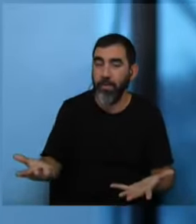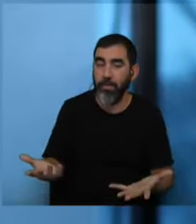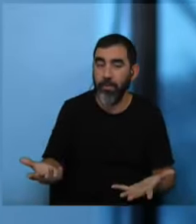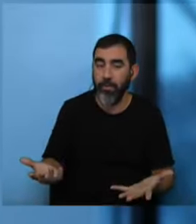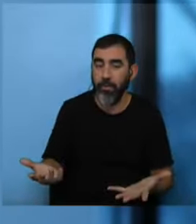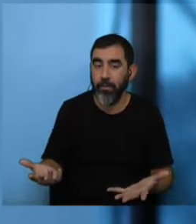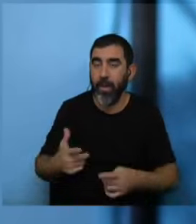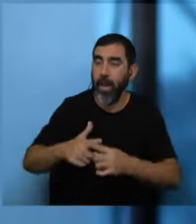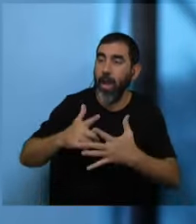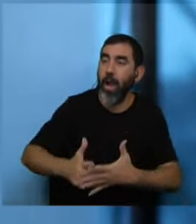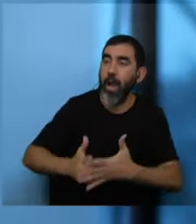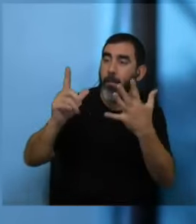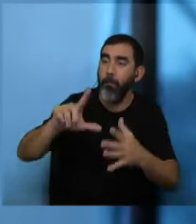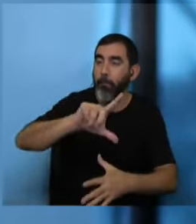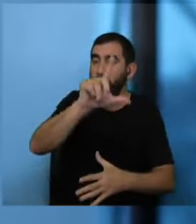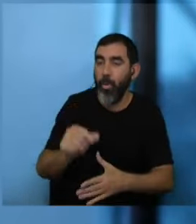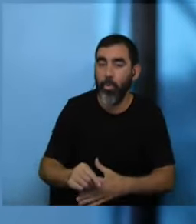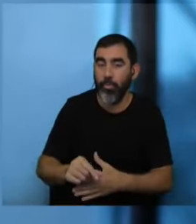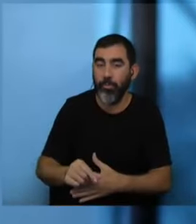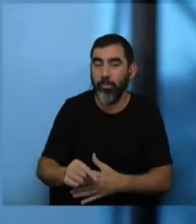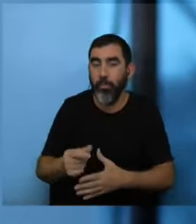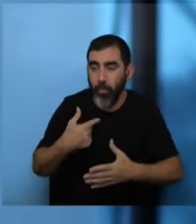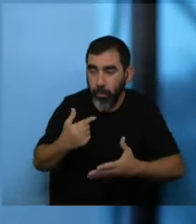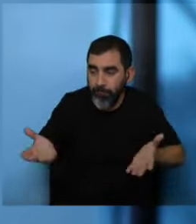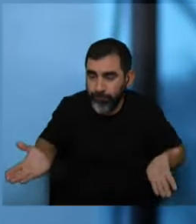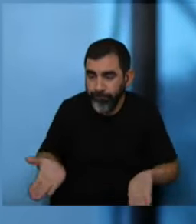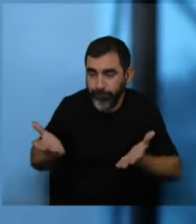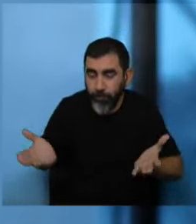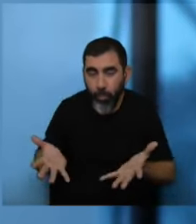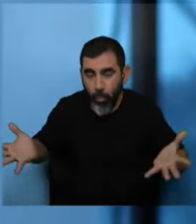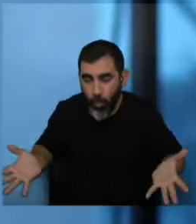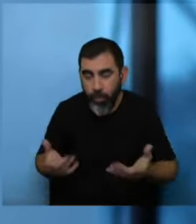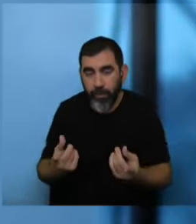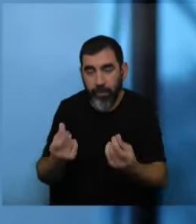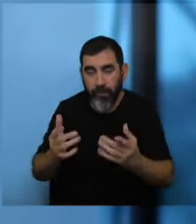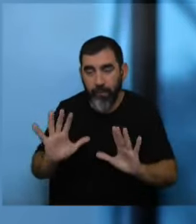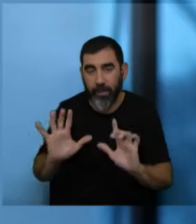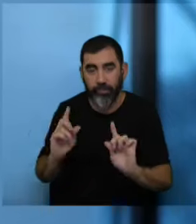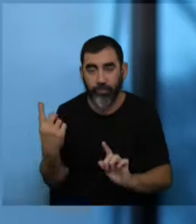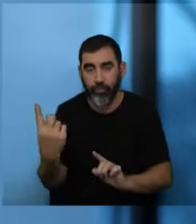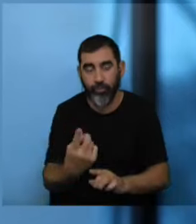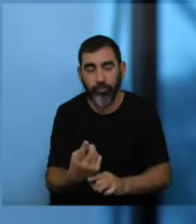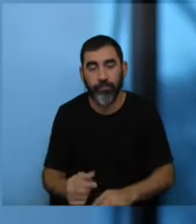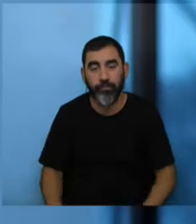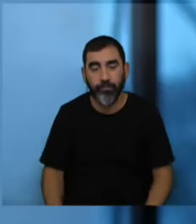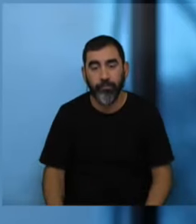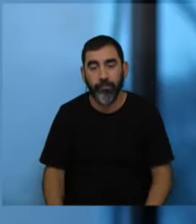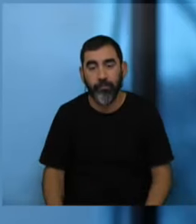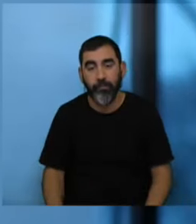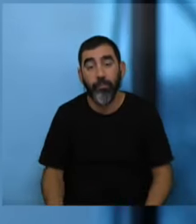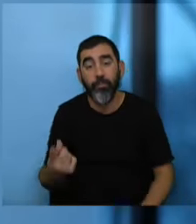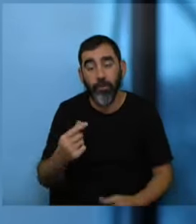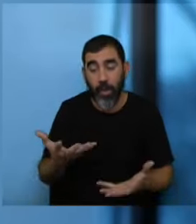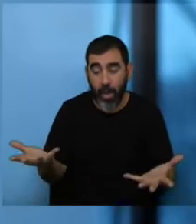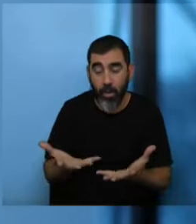sea campeón de América no Y eso te genera más motivación es la motivación que que tenemos que tener y y bueno eso es lo que me hace